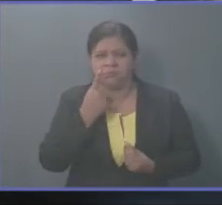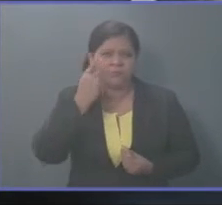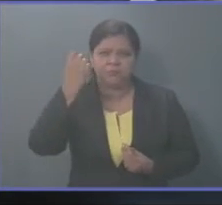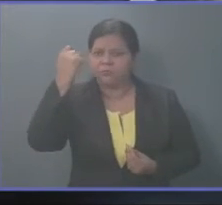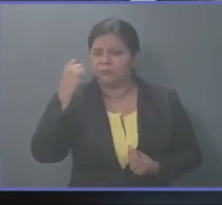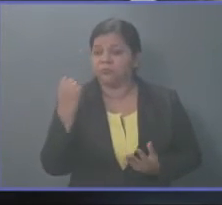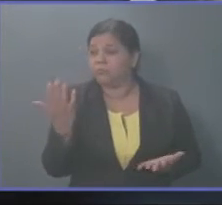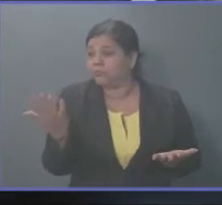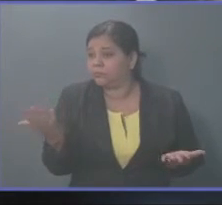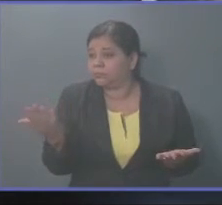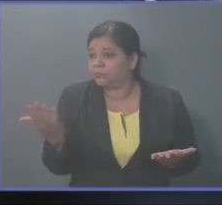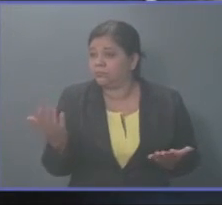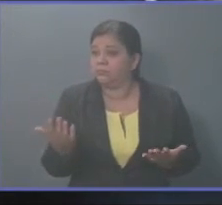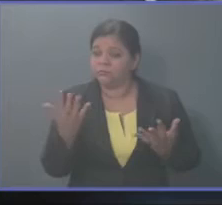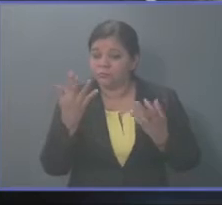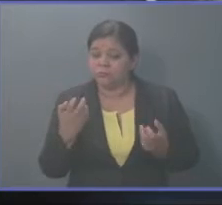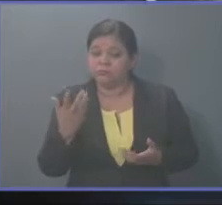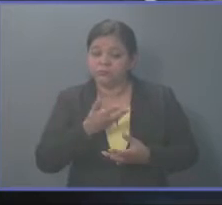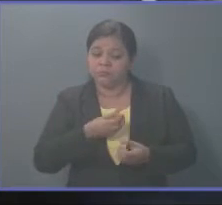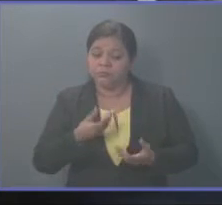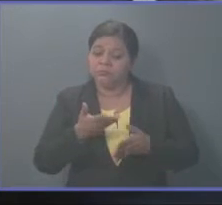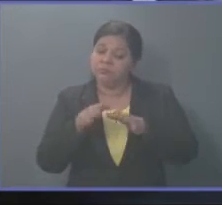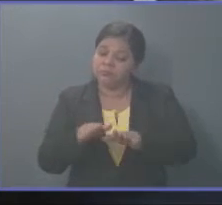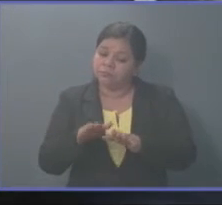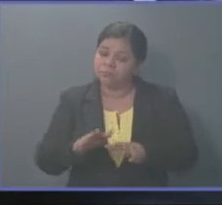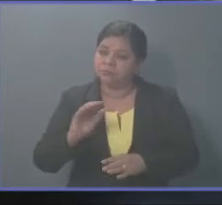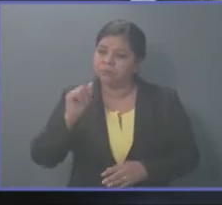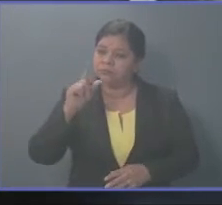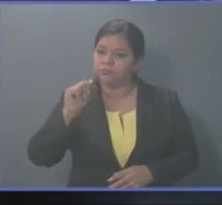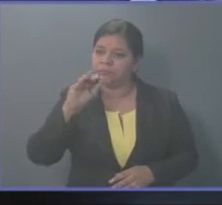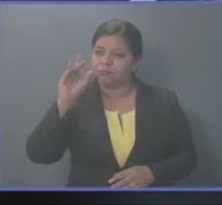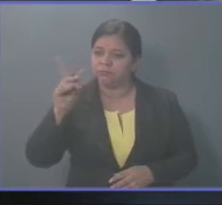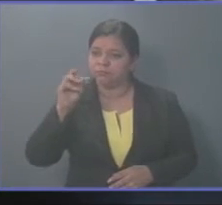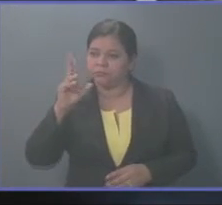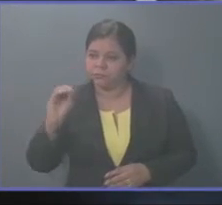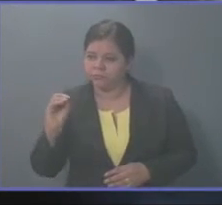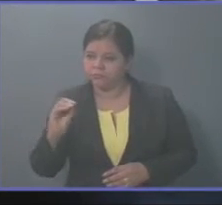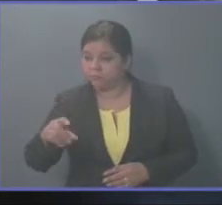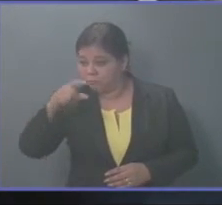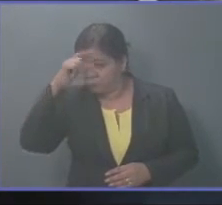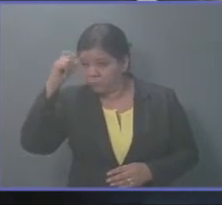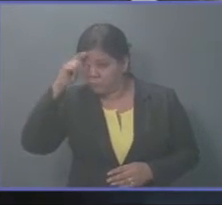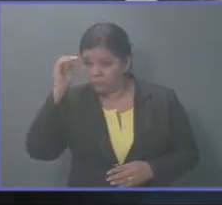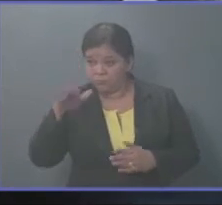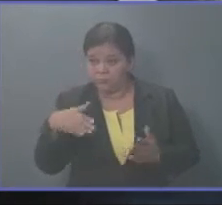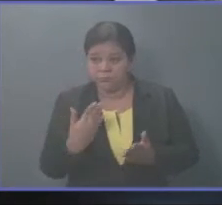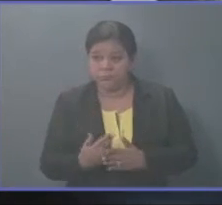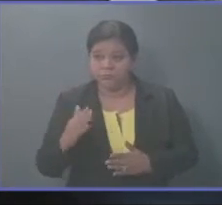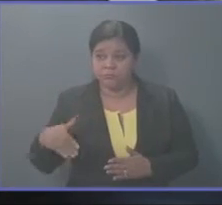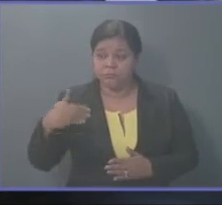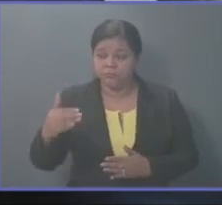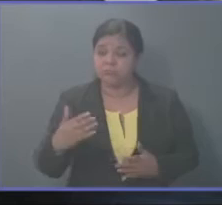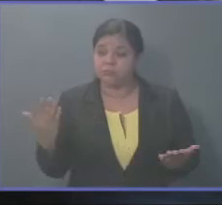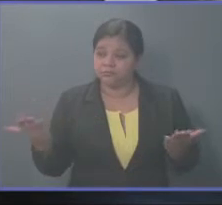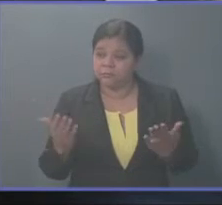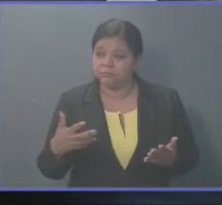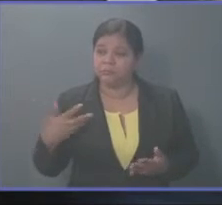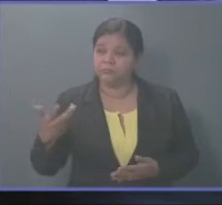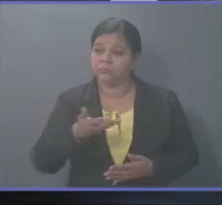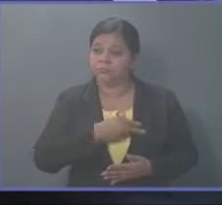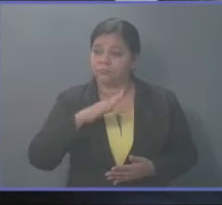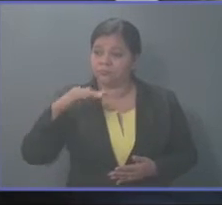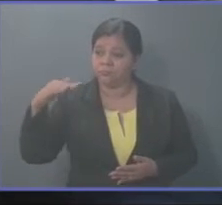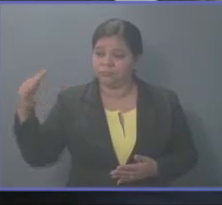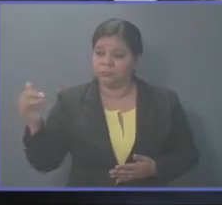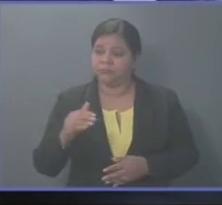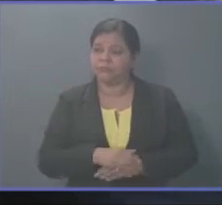que agradecer a Alejandro por el esfuerzo que ha venido desarrollando en todos estos años en nuestro país. Y nada